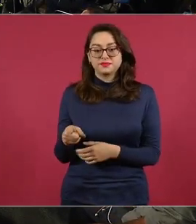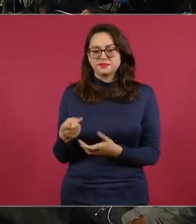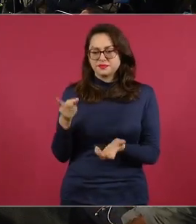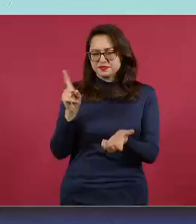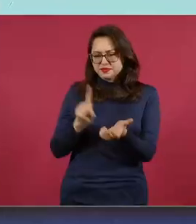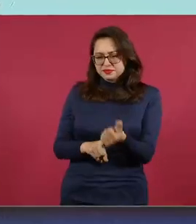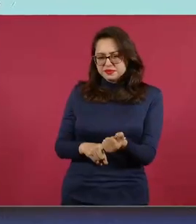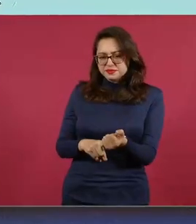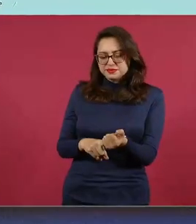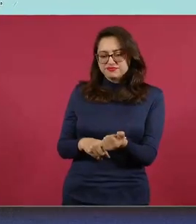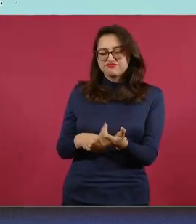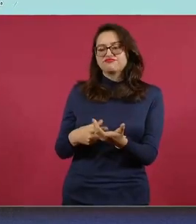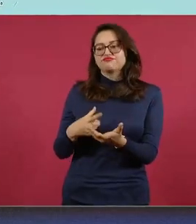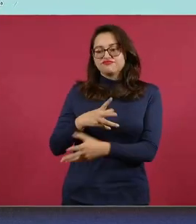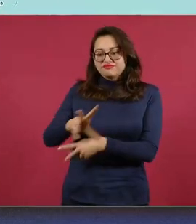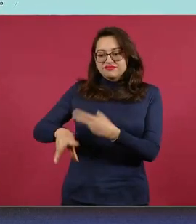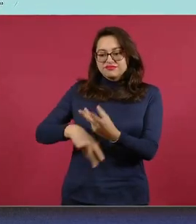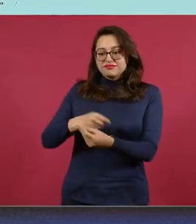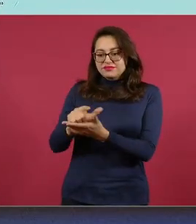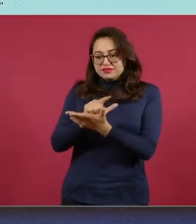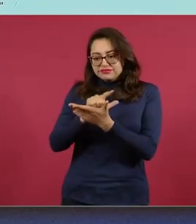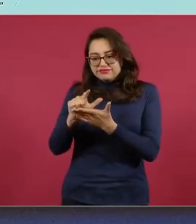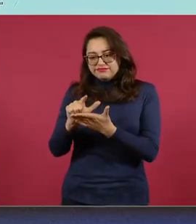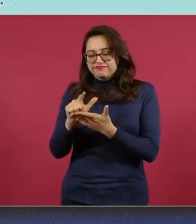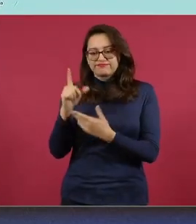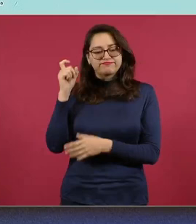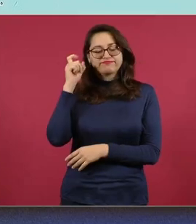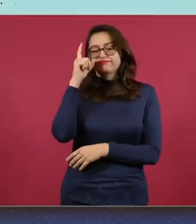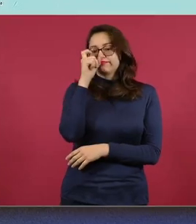sustancias pues que cuesta mucho